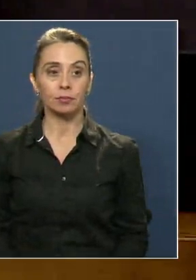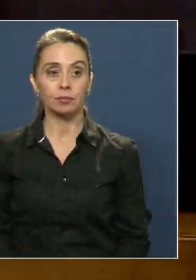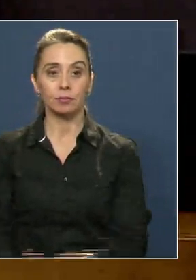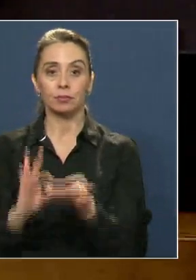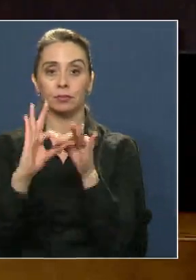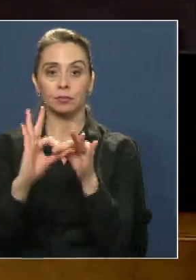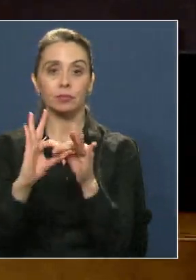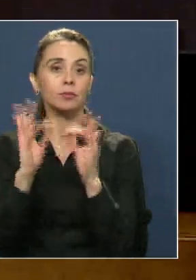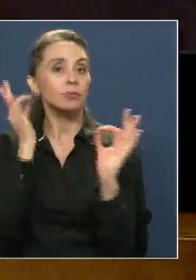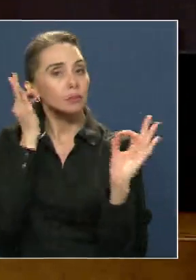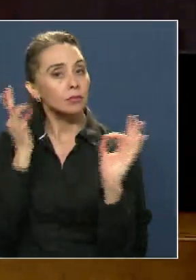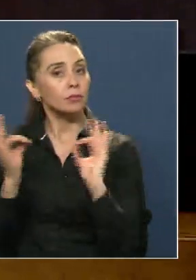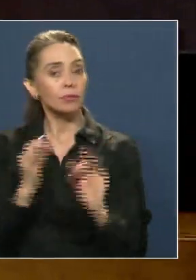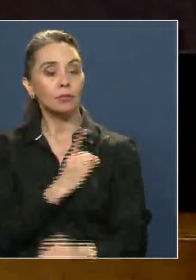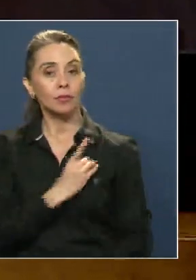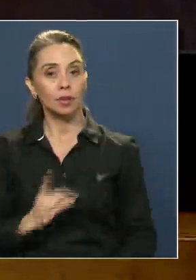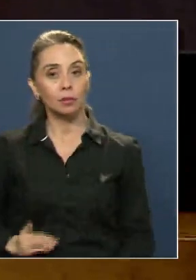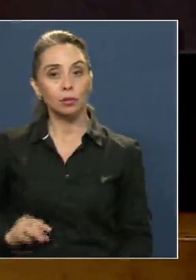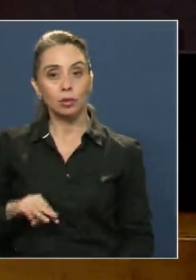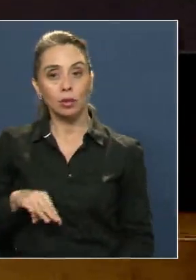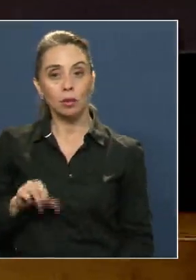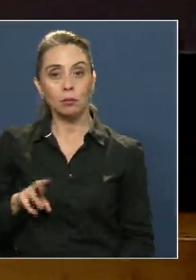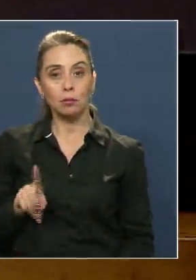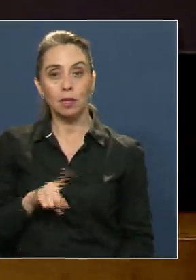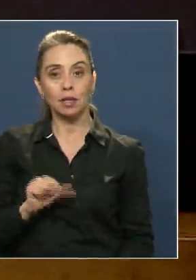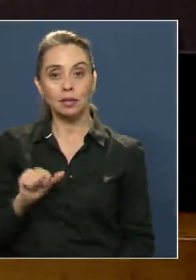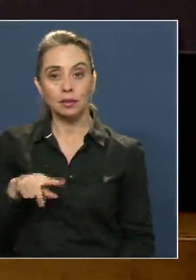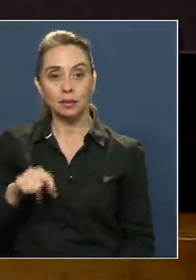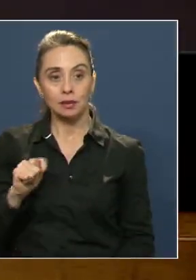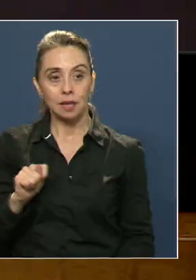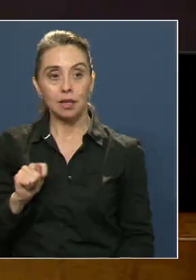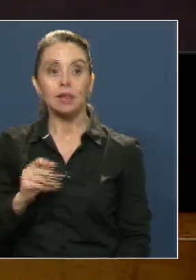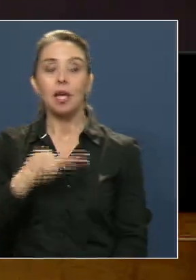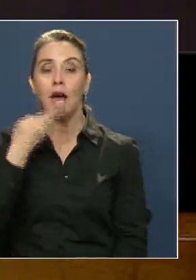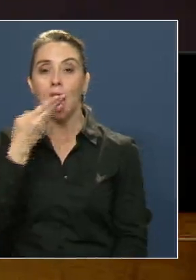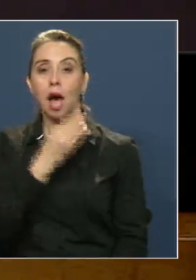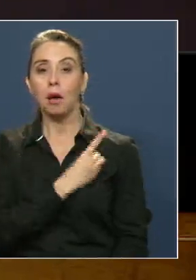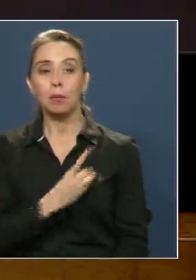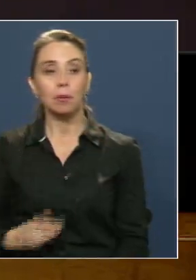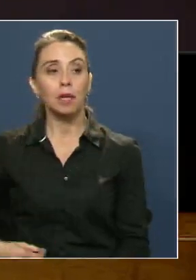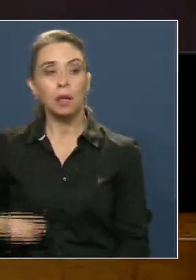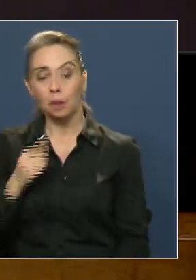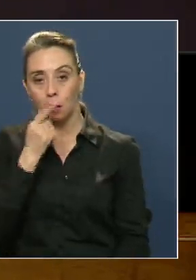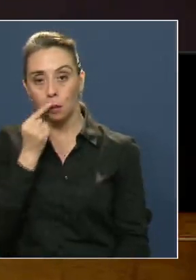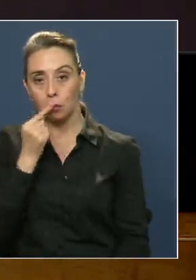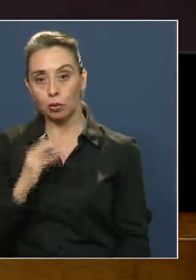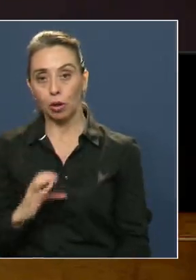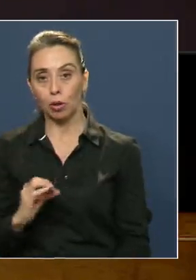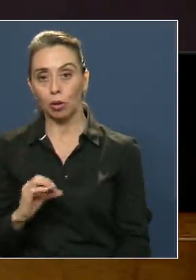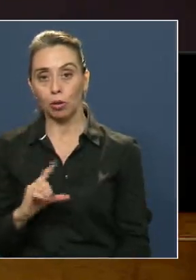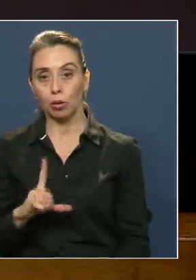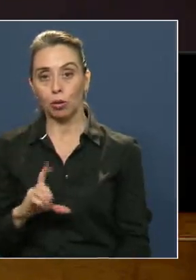Gracias, señora diputada doña Carolina Marzán. Le ofrezco la palabra al honorable diputado don Juan Antonio Coloma.